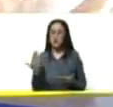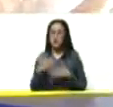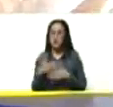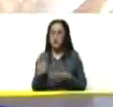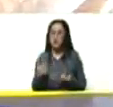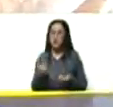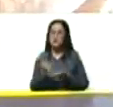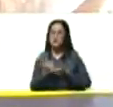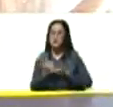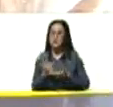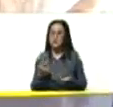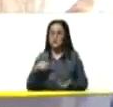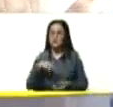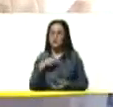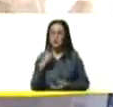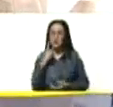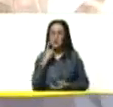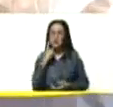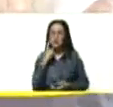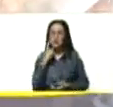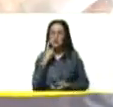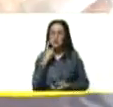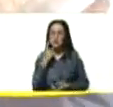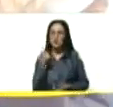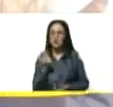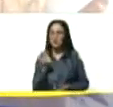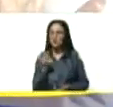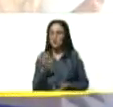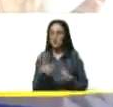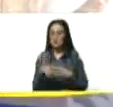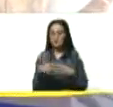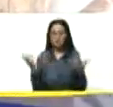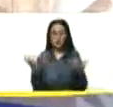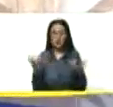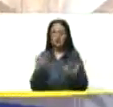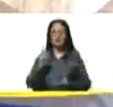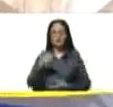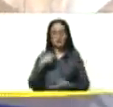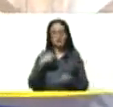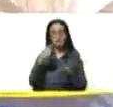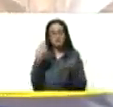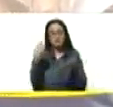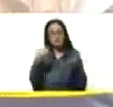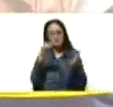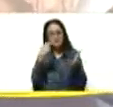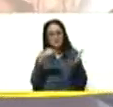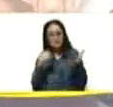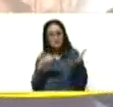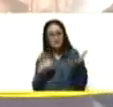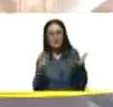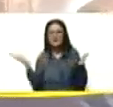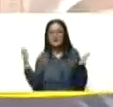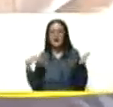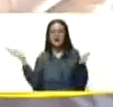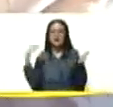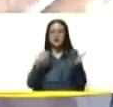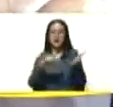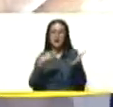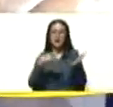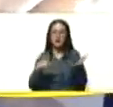porque nosotros también estamos acostumbrados también, no solo que nos desarmaran, sino también podemos hacer una lista de repuestos, tráigamelo. La ¿no?